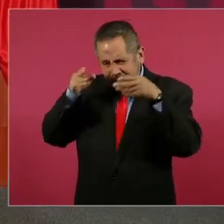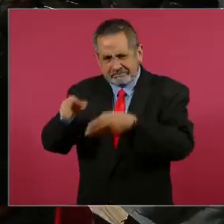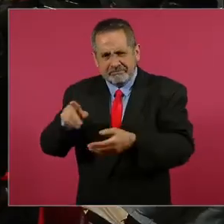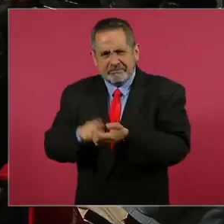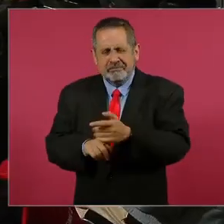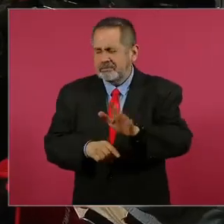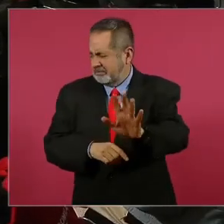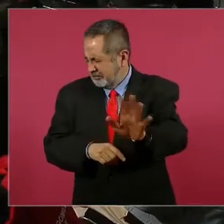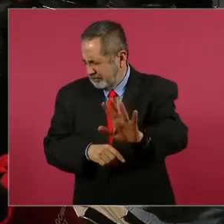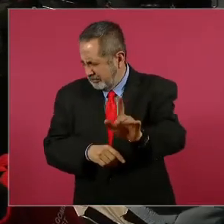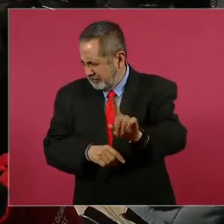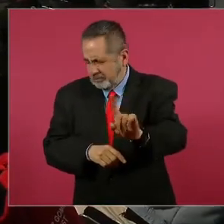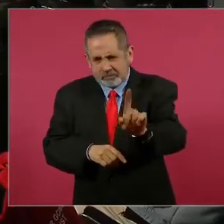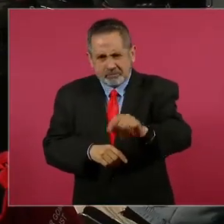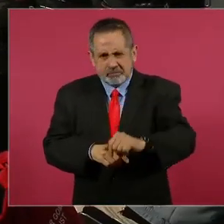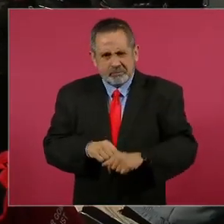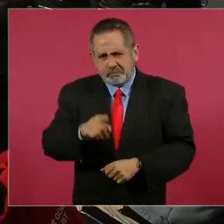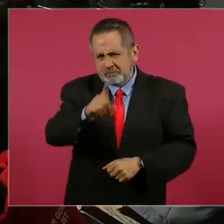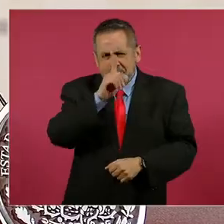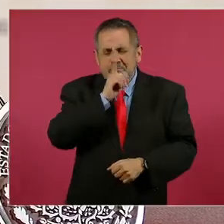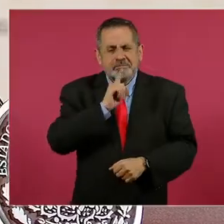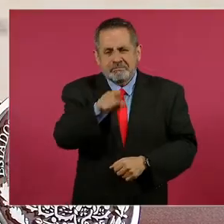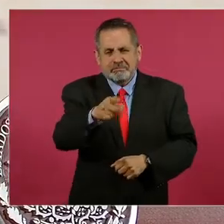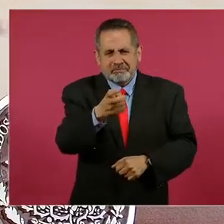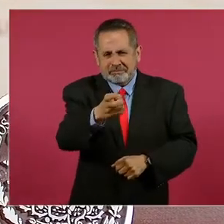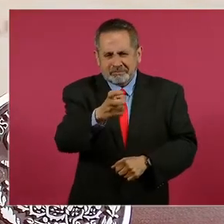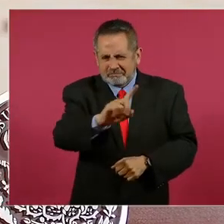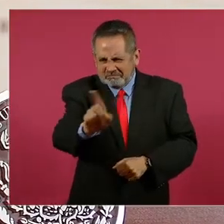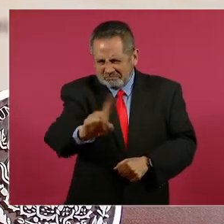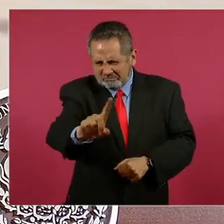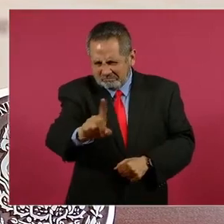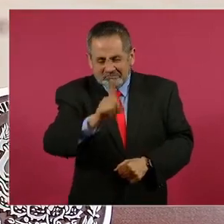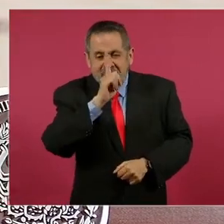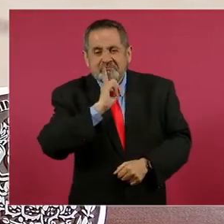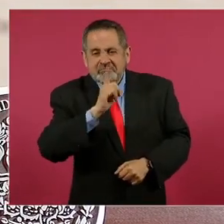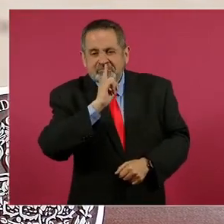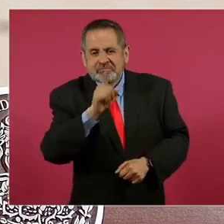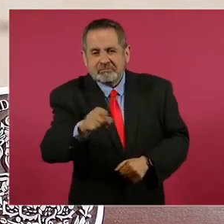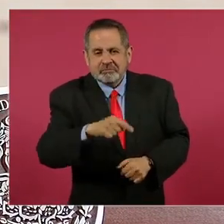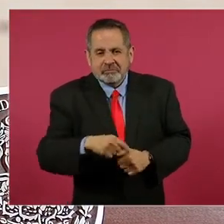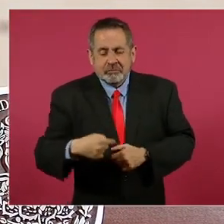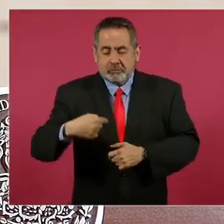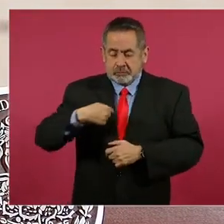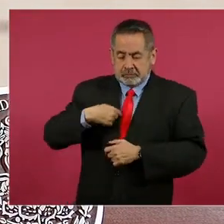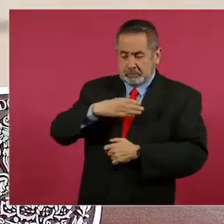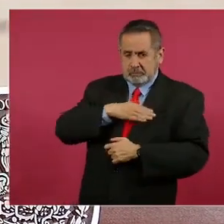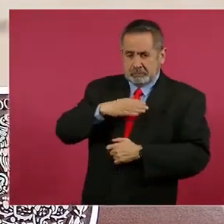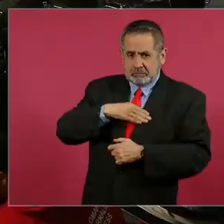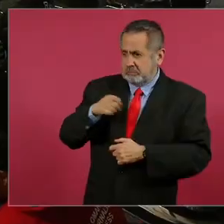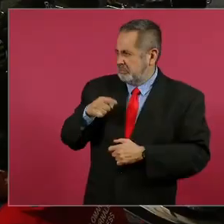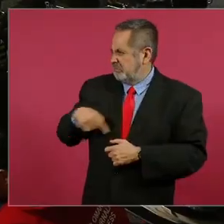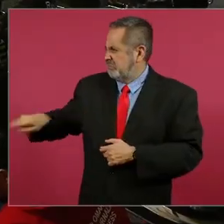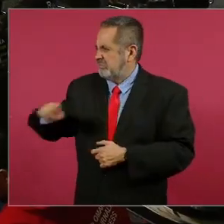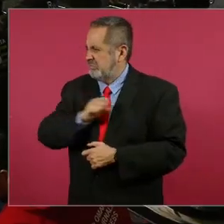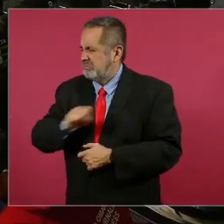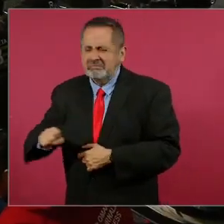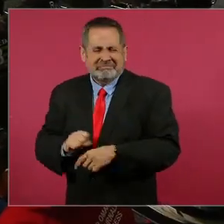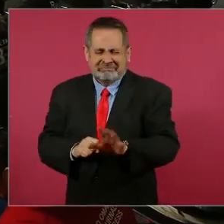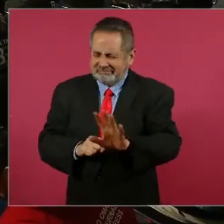yo. No, pero no es cierto. Eso que dices no es cierto. No es que yo sea el bueno y ellos sean los